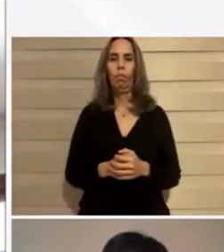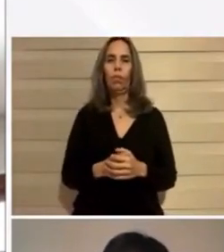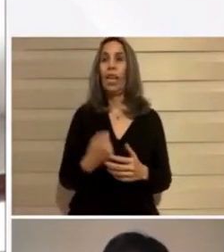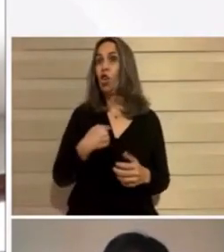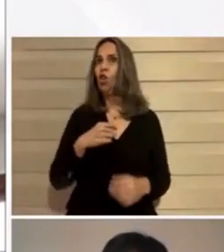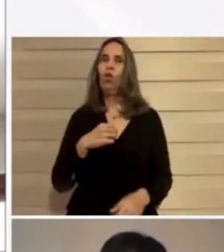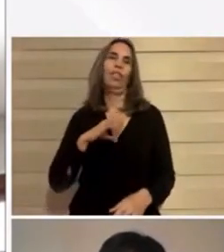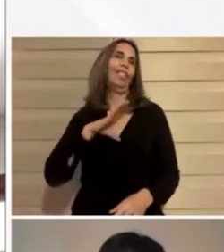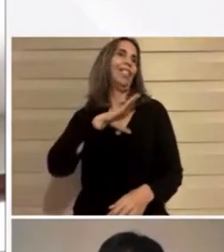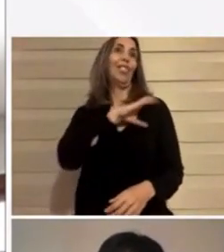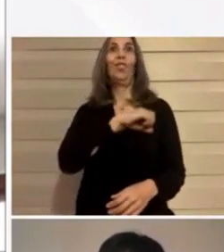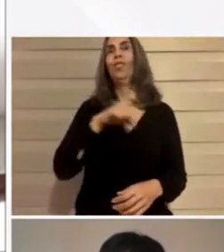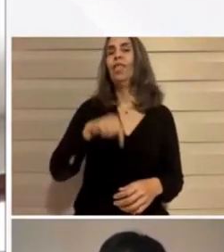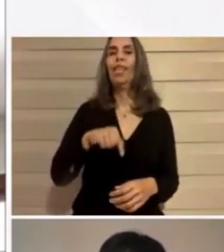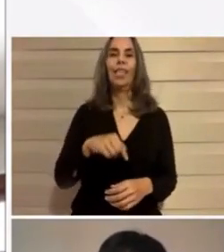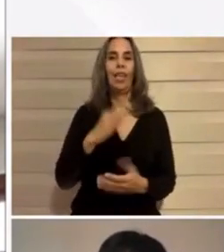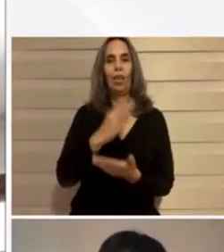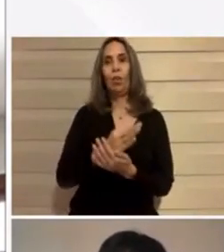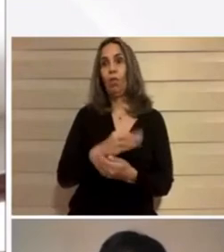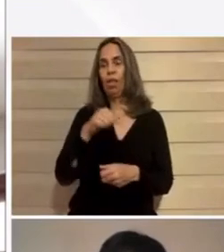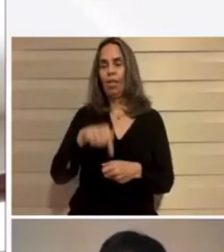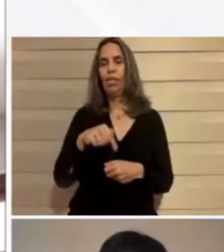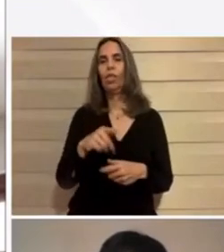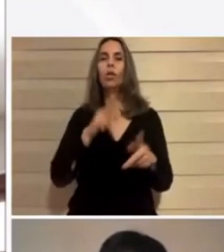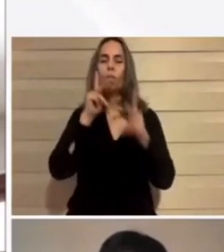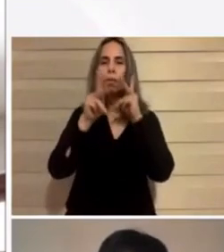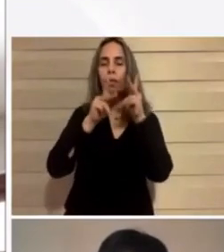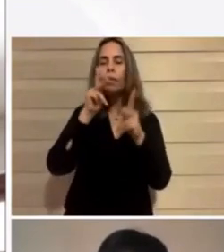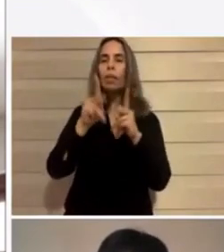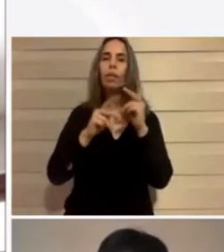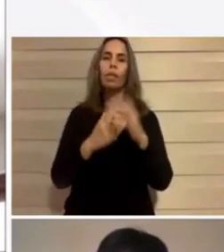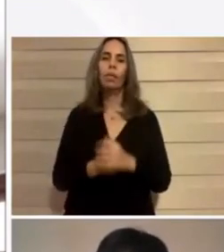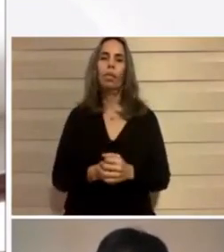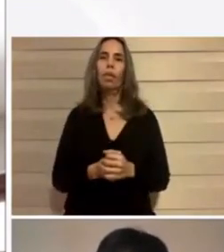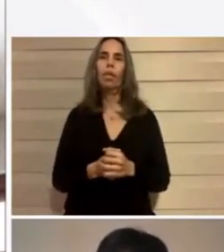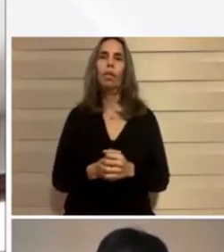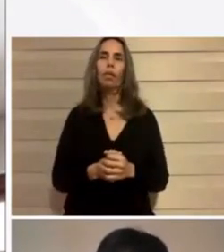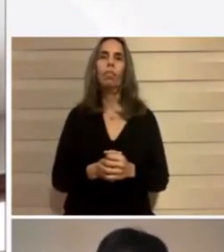aquí porque creo que las mujeres,